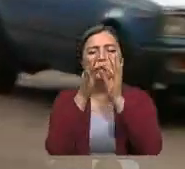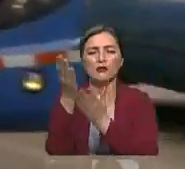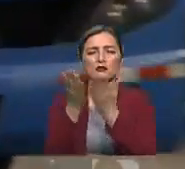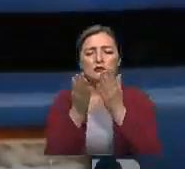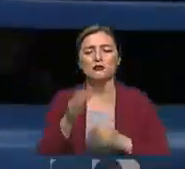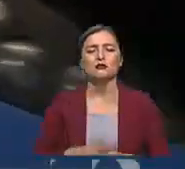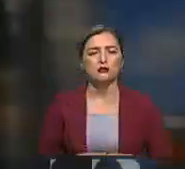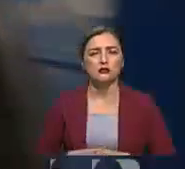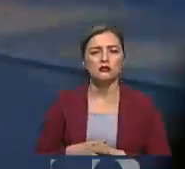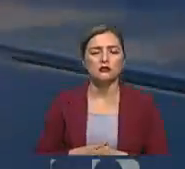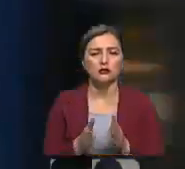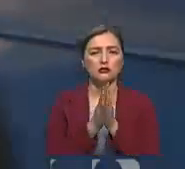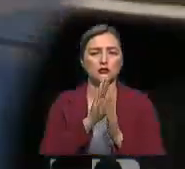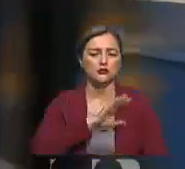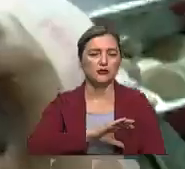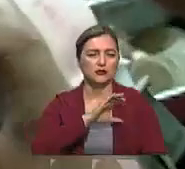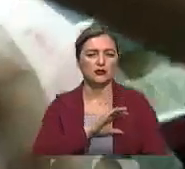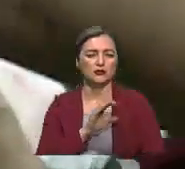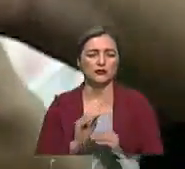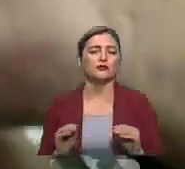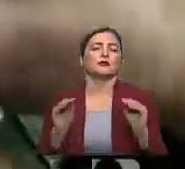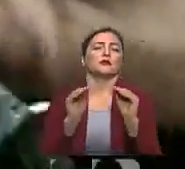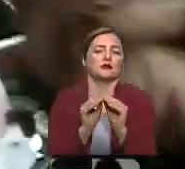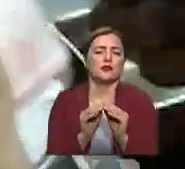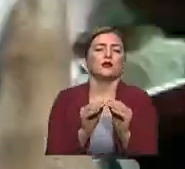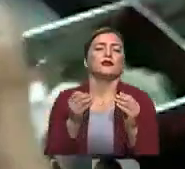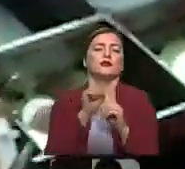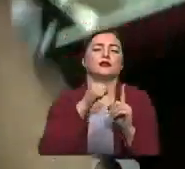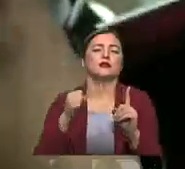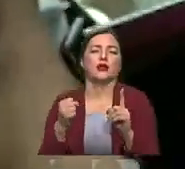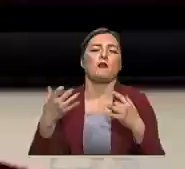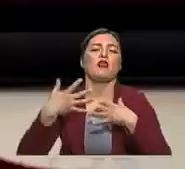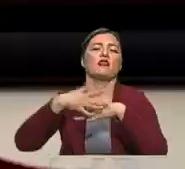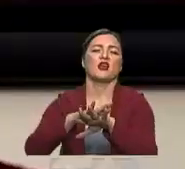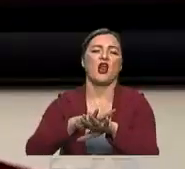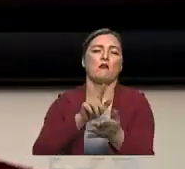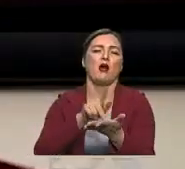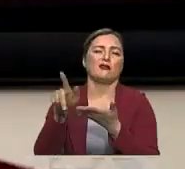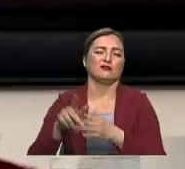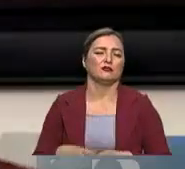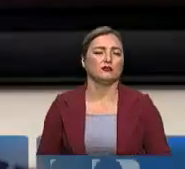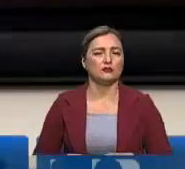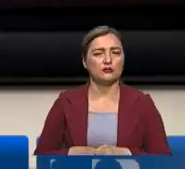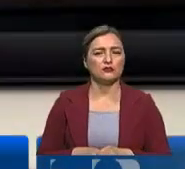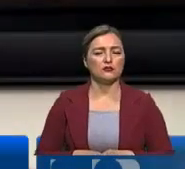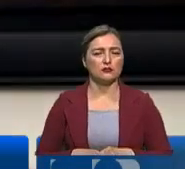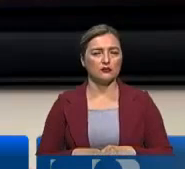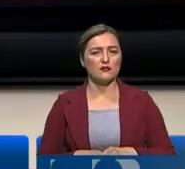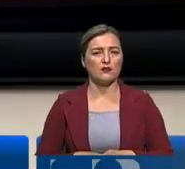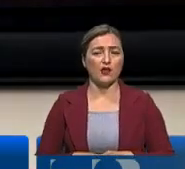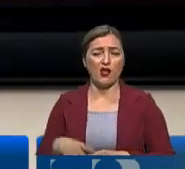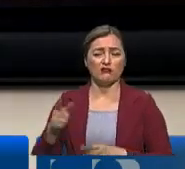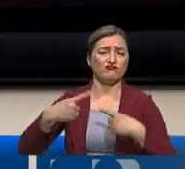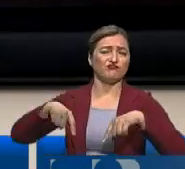servicio. No obstante, piden al municipio se incremente un sistema integral de recaudo. Se arme un fideicomiso y que